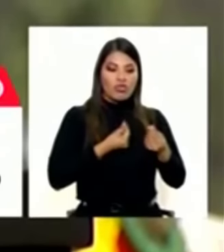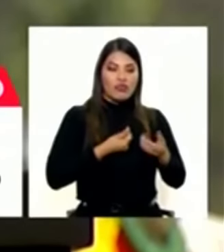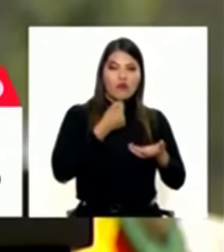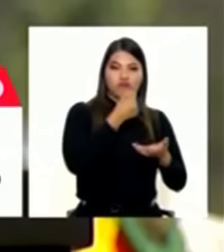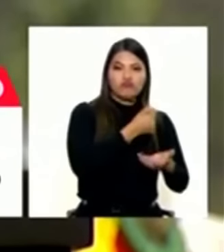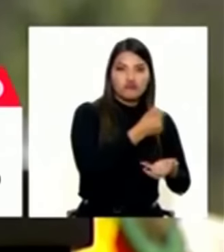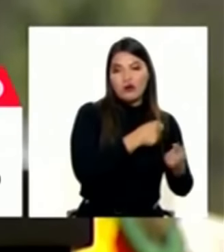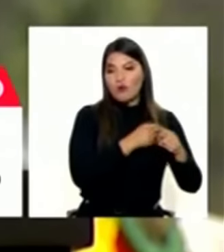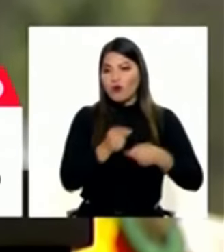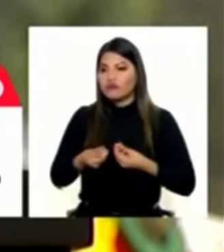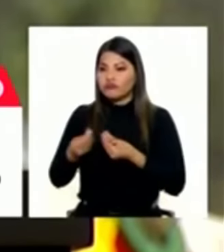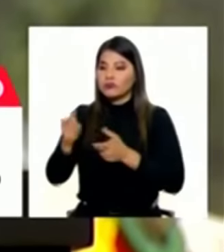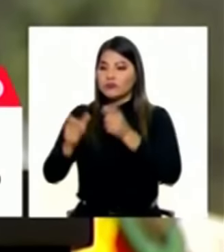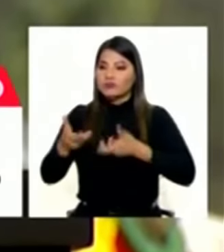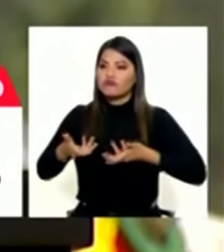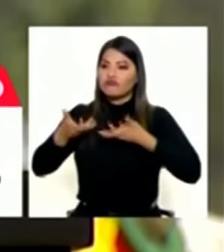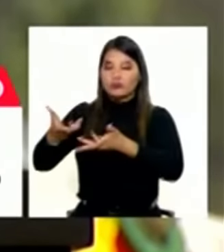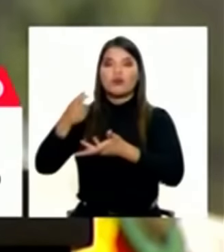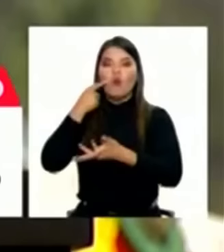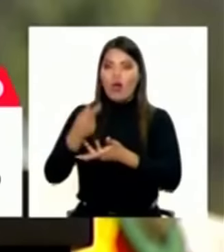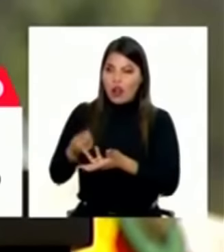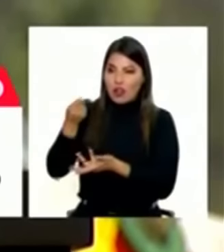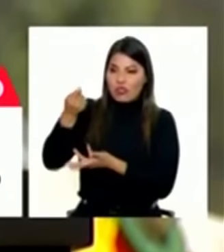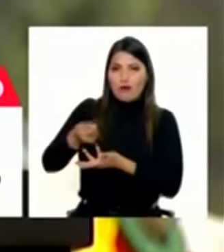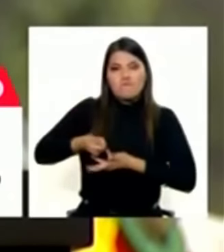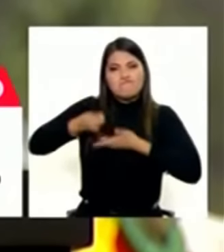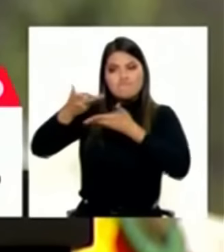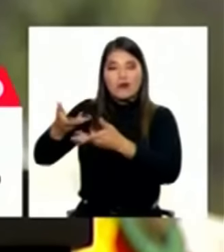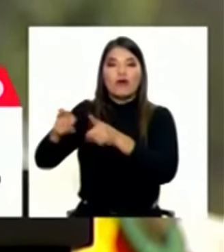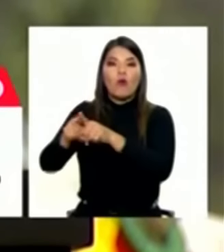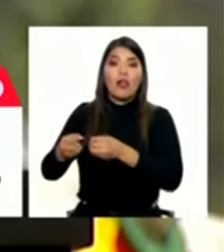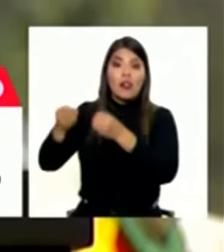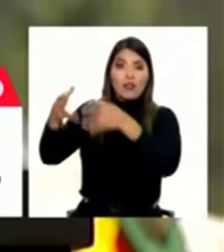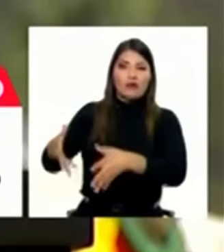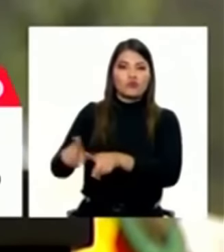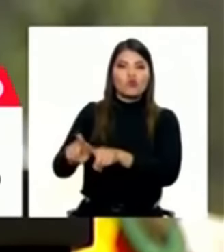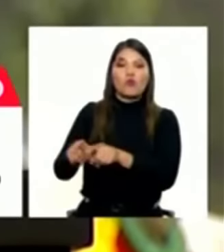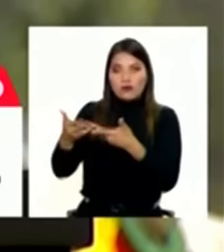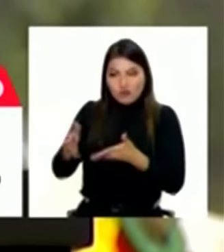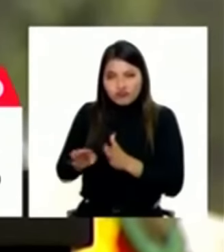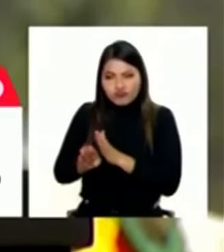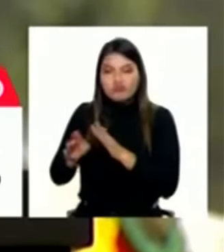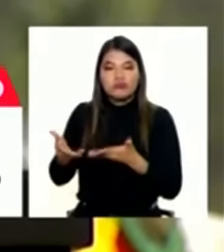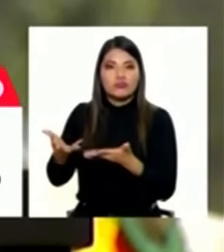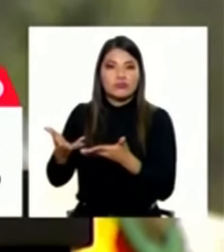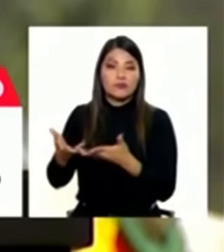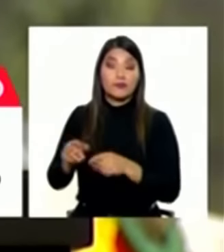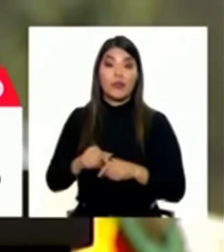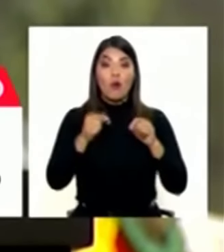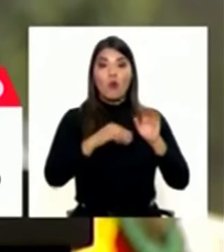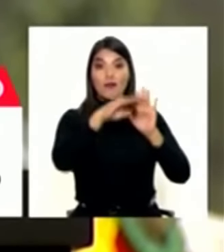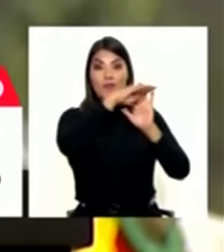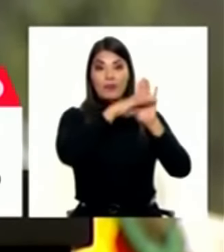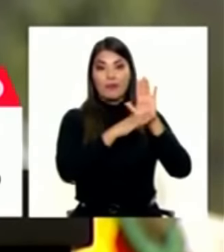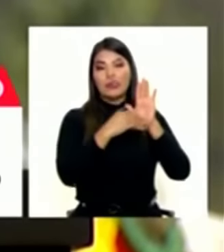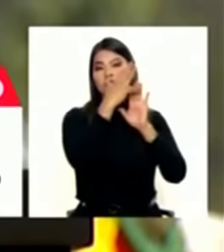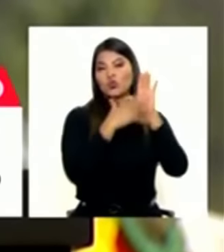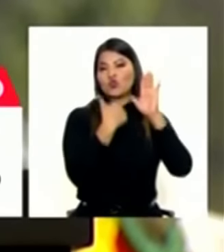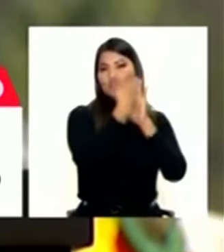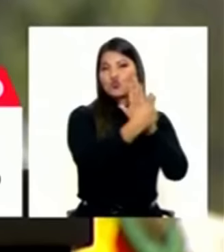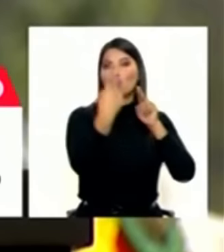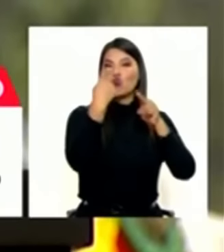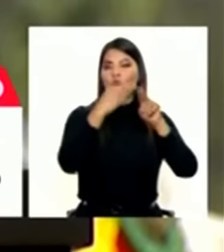visto como una inversión y no como un gasto. Es por eso que estamos modificando las currículas de estudio